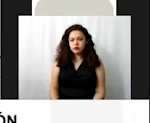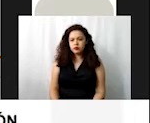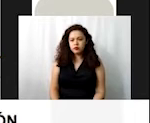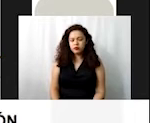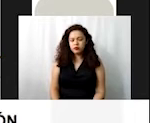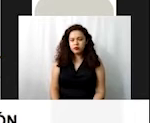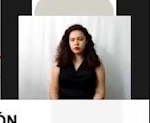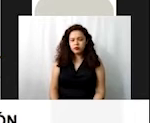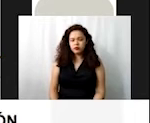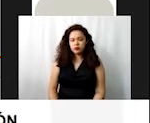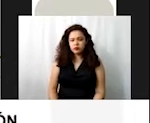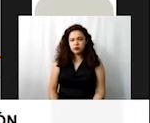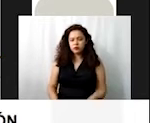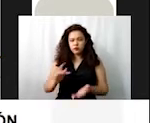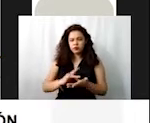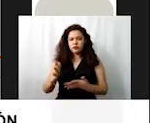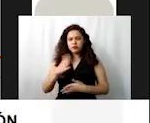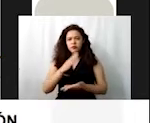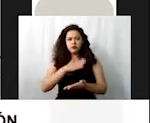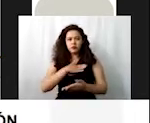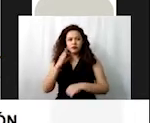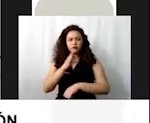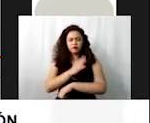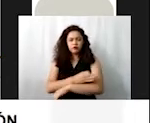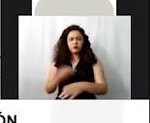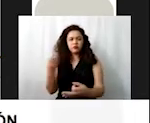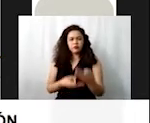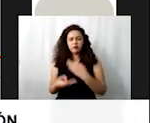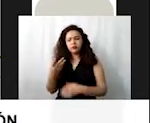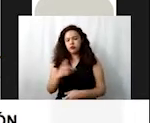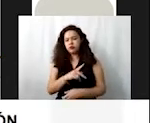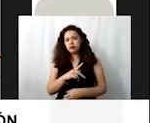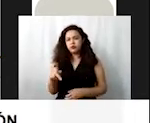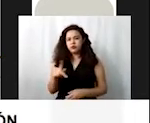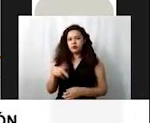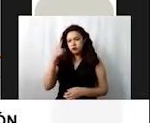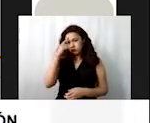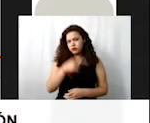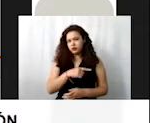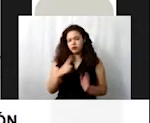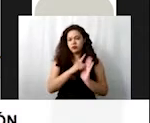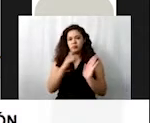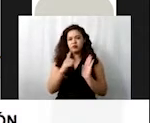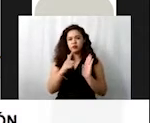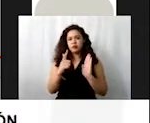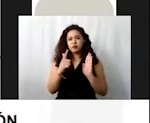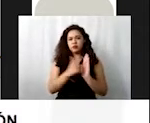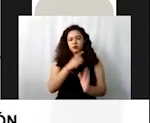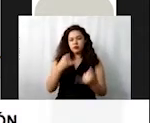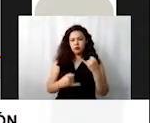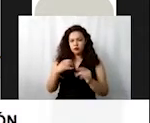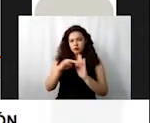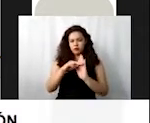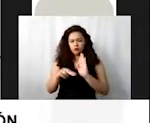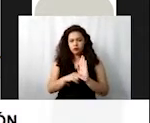Muchas gracias. Buenas tardes a todos. Con referencia al marco jurídico normativo, como